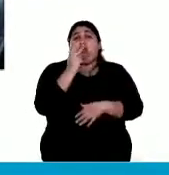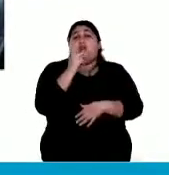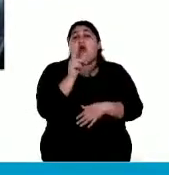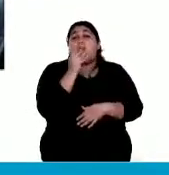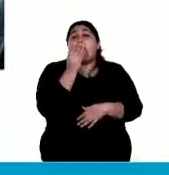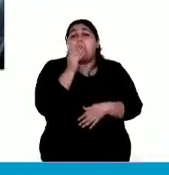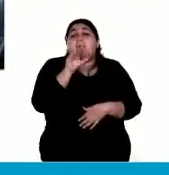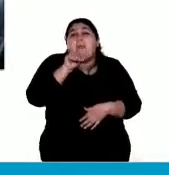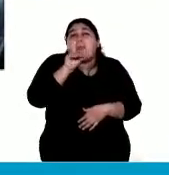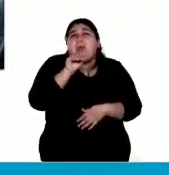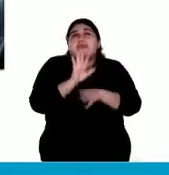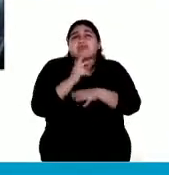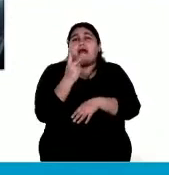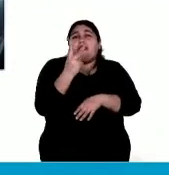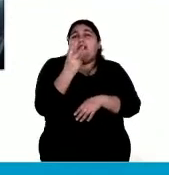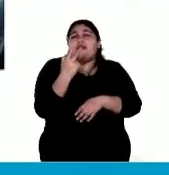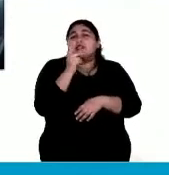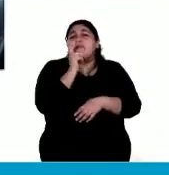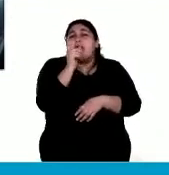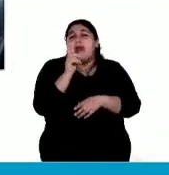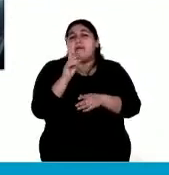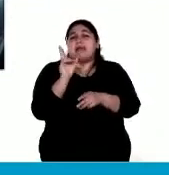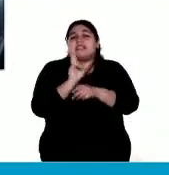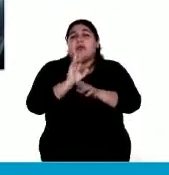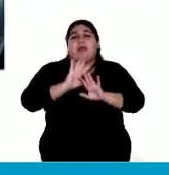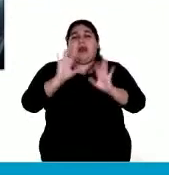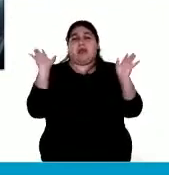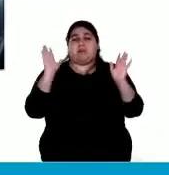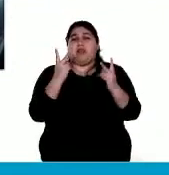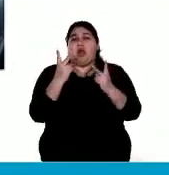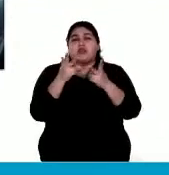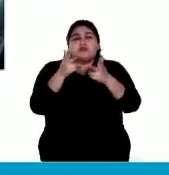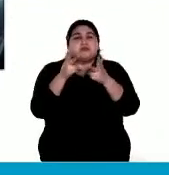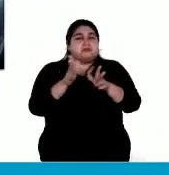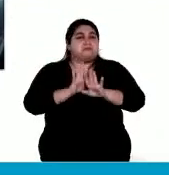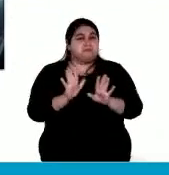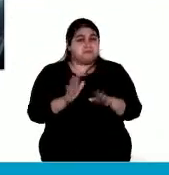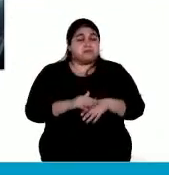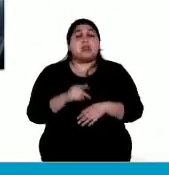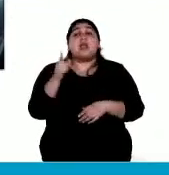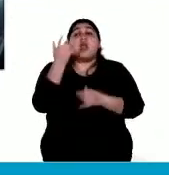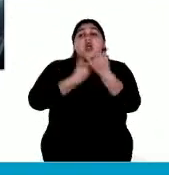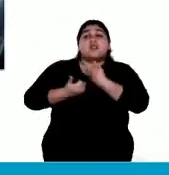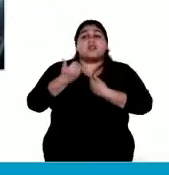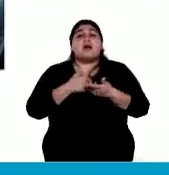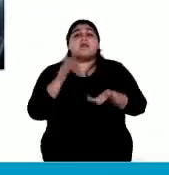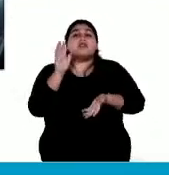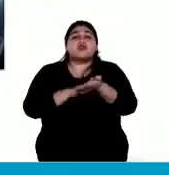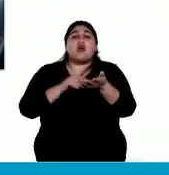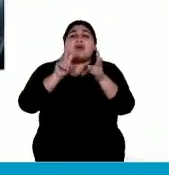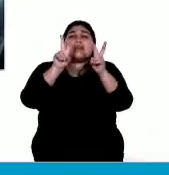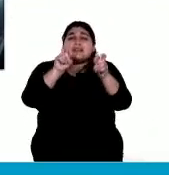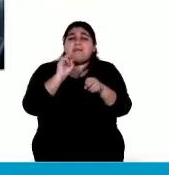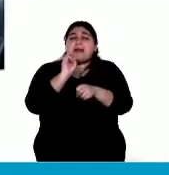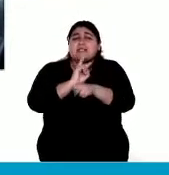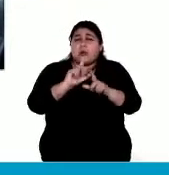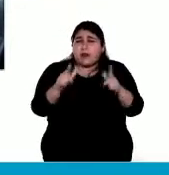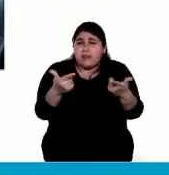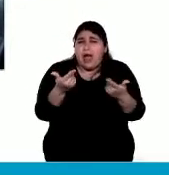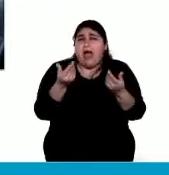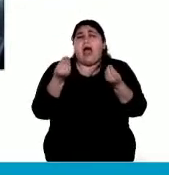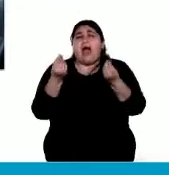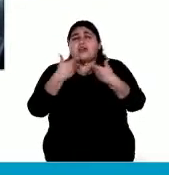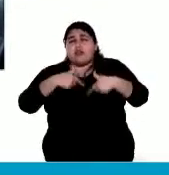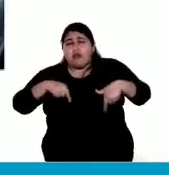tenían absolutamente nada que ver con contarnos qué pensaban hacer con la inseguridad en la provincia,